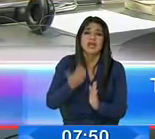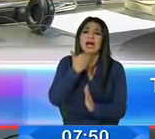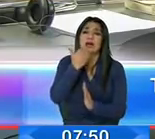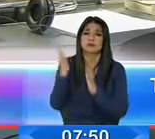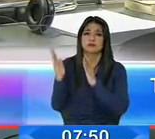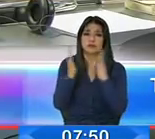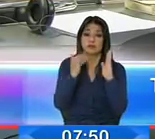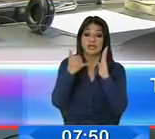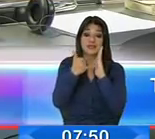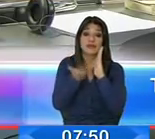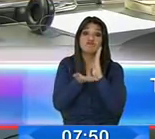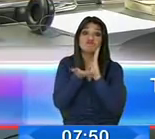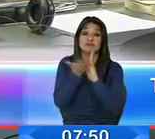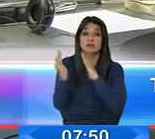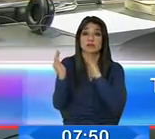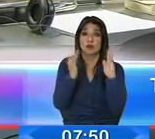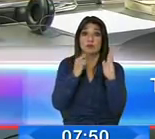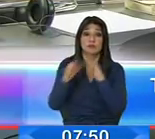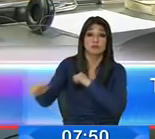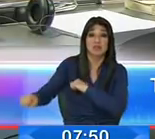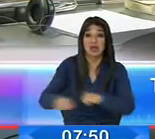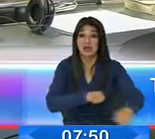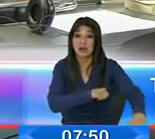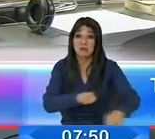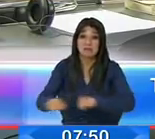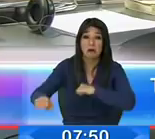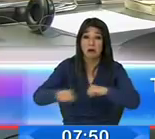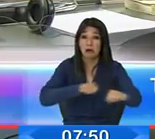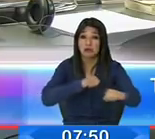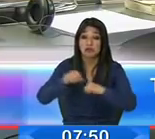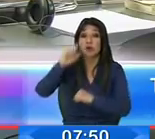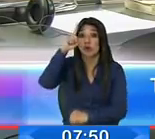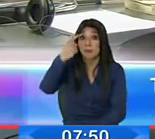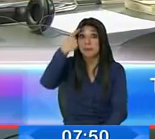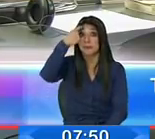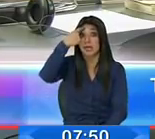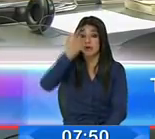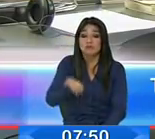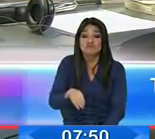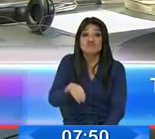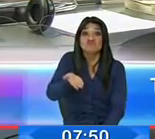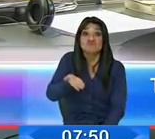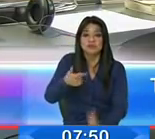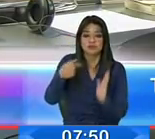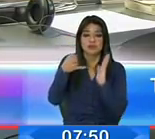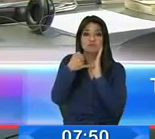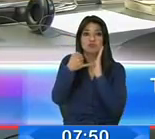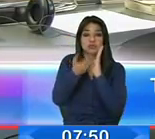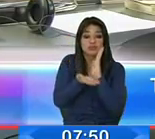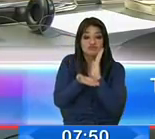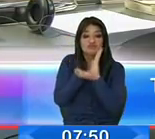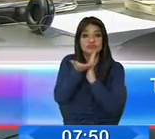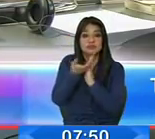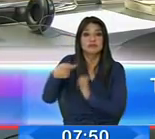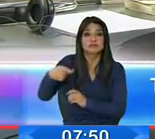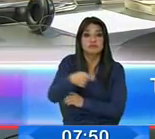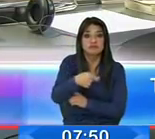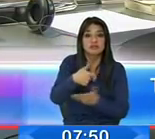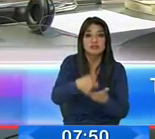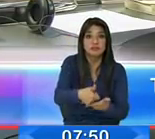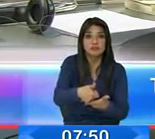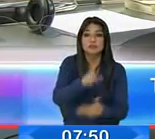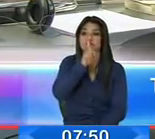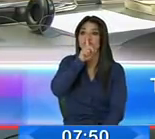del IVA, como se hizo en el caso del terremoto, lo cual obligó al gobierno, por ejemplo, a eliminar los subsidios sin hacer